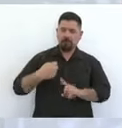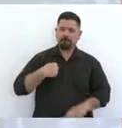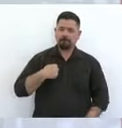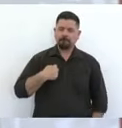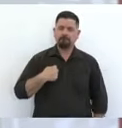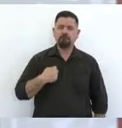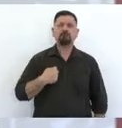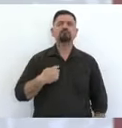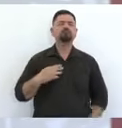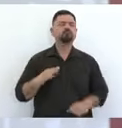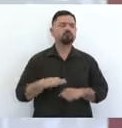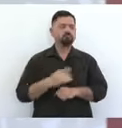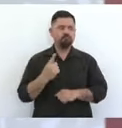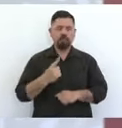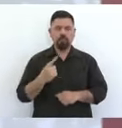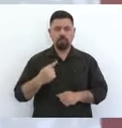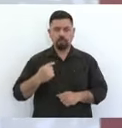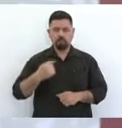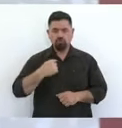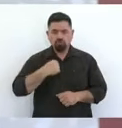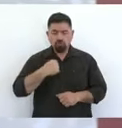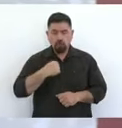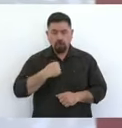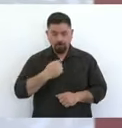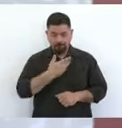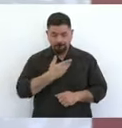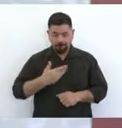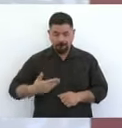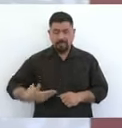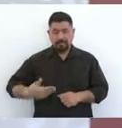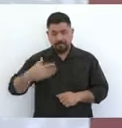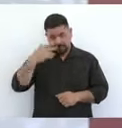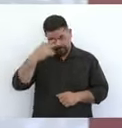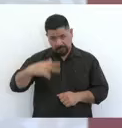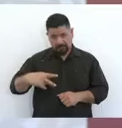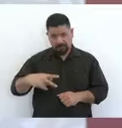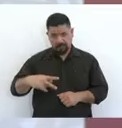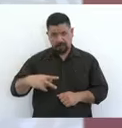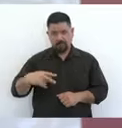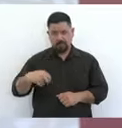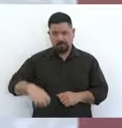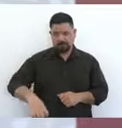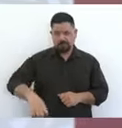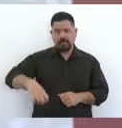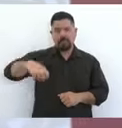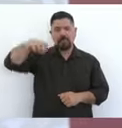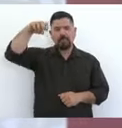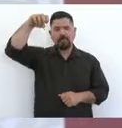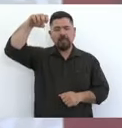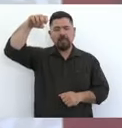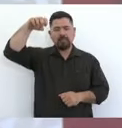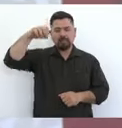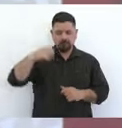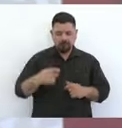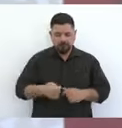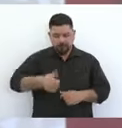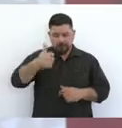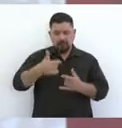porque en efecto soy el presidente de México de más edad en toda la historia,